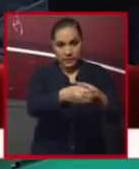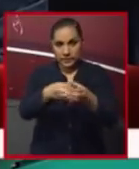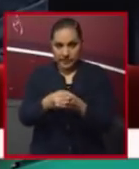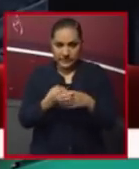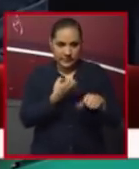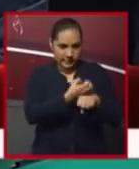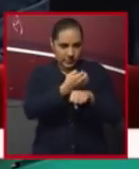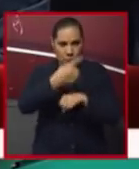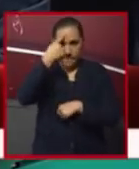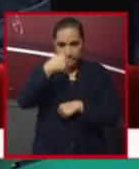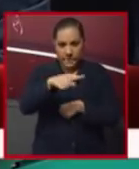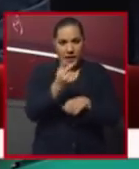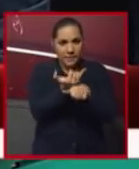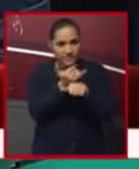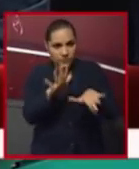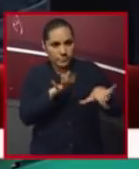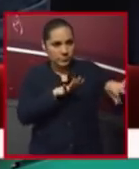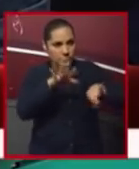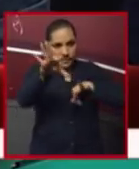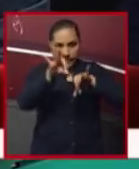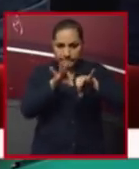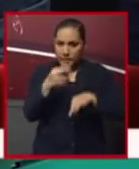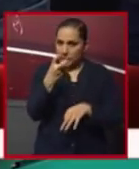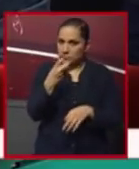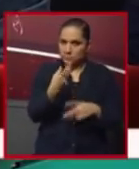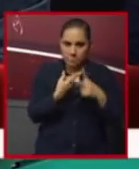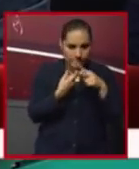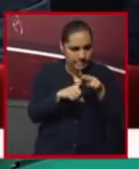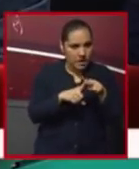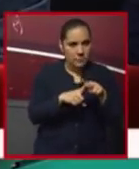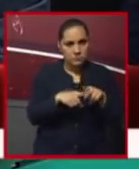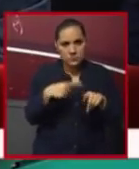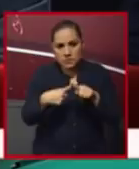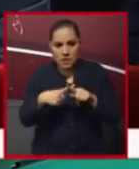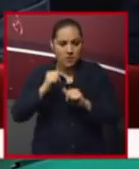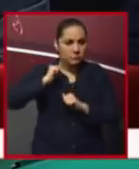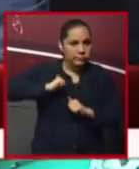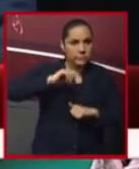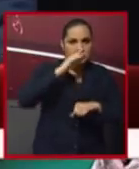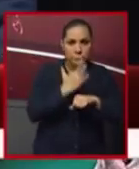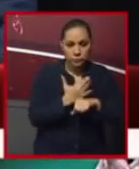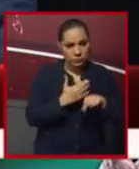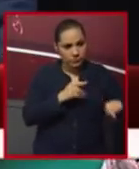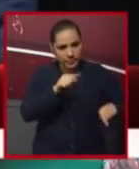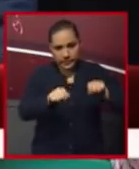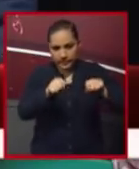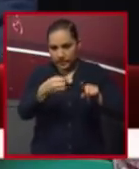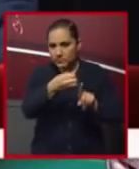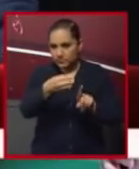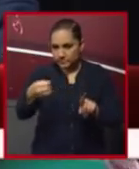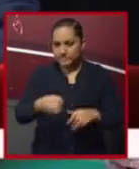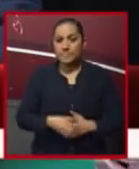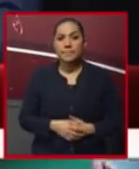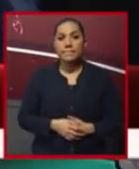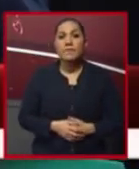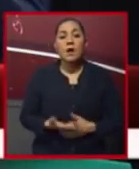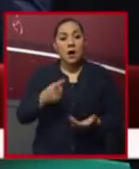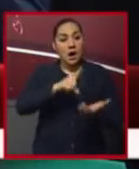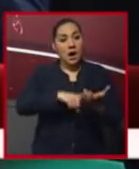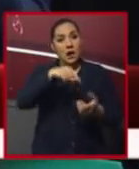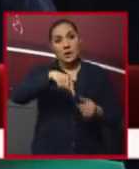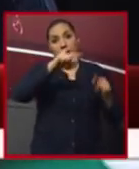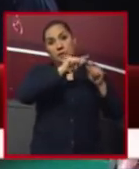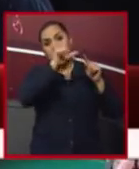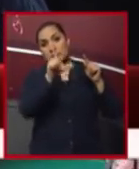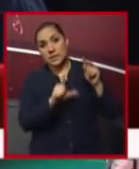levantar información estadística. No podemos tener un sistema estadístico nacional en donde solamente el INEGI